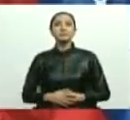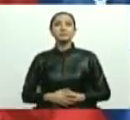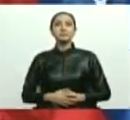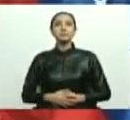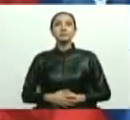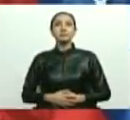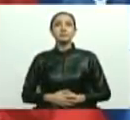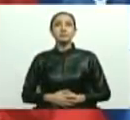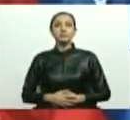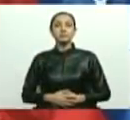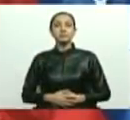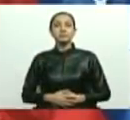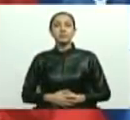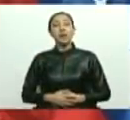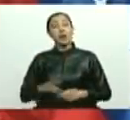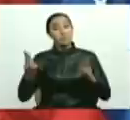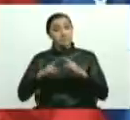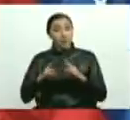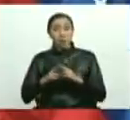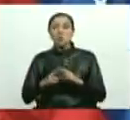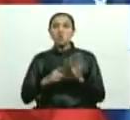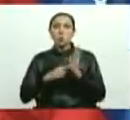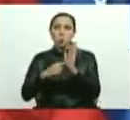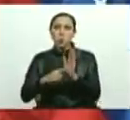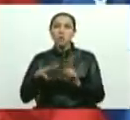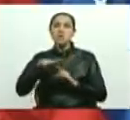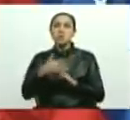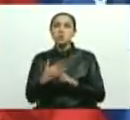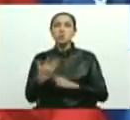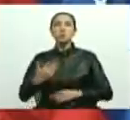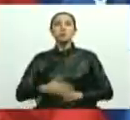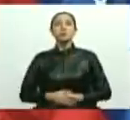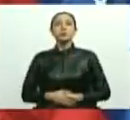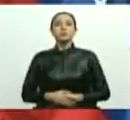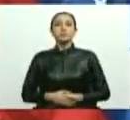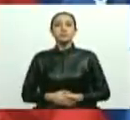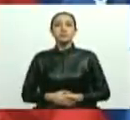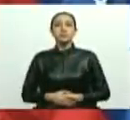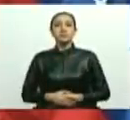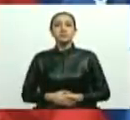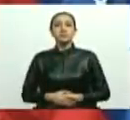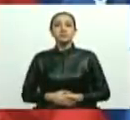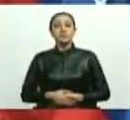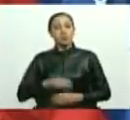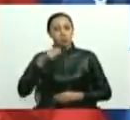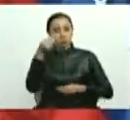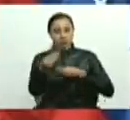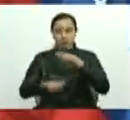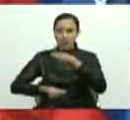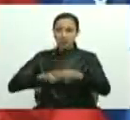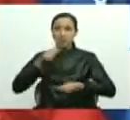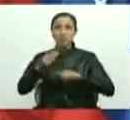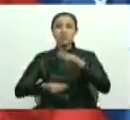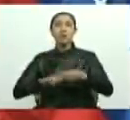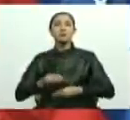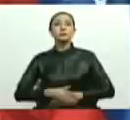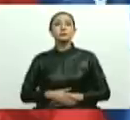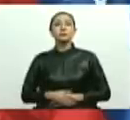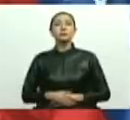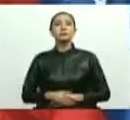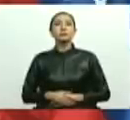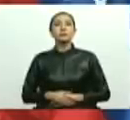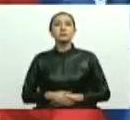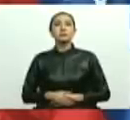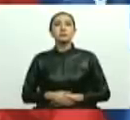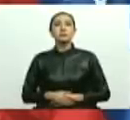siempre con el afán de conocer una sola versión de los hechos. Ocurre que